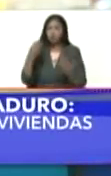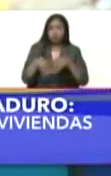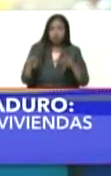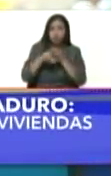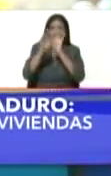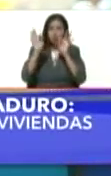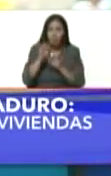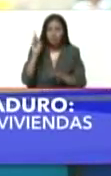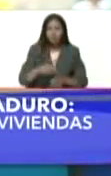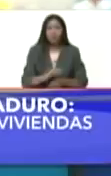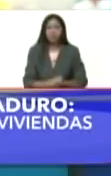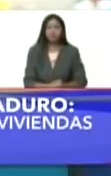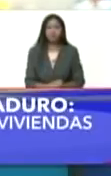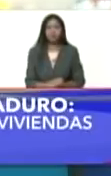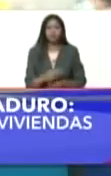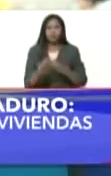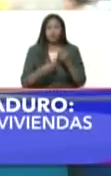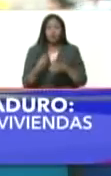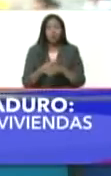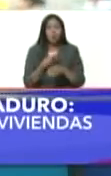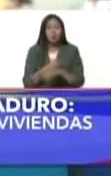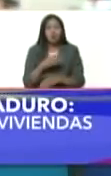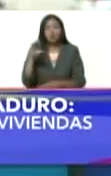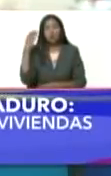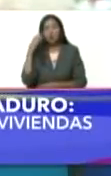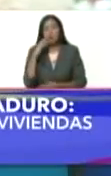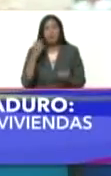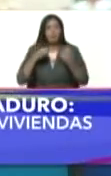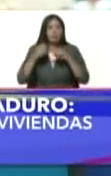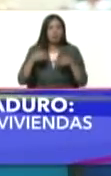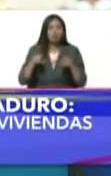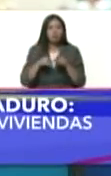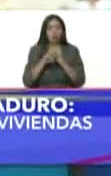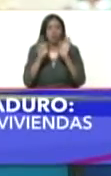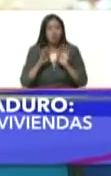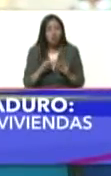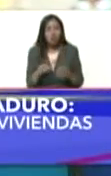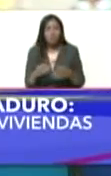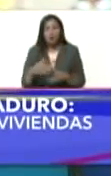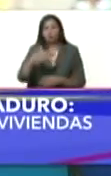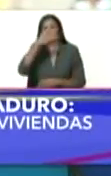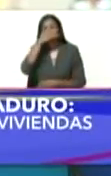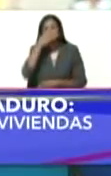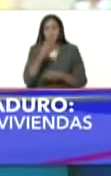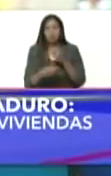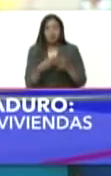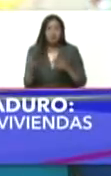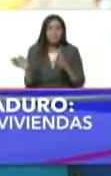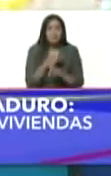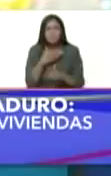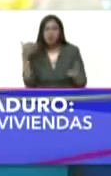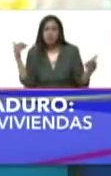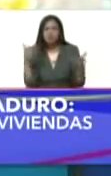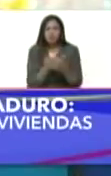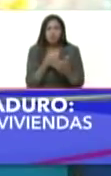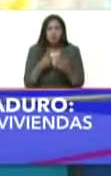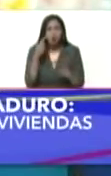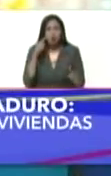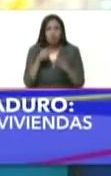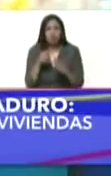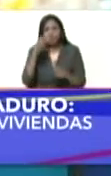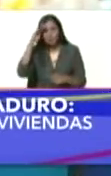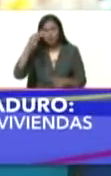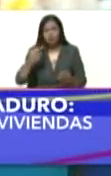involucrados, en cómo el gobierno de Colombia está preparando terroristas para hacer ataques terroristas a objetivos